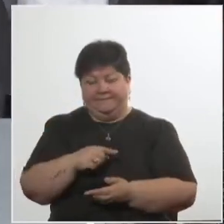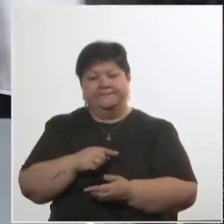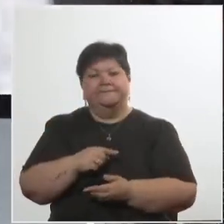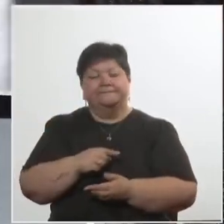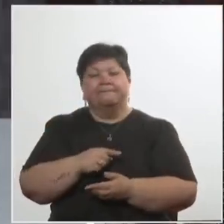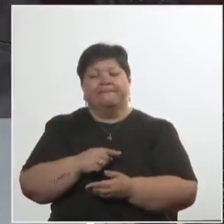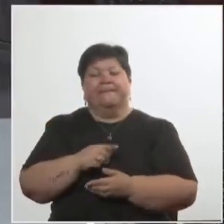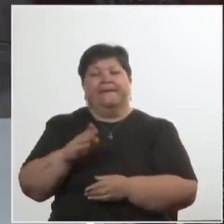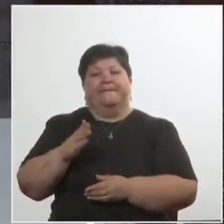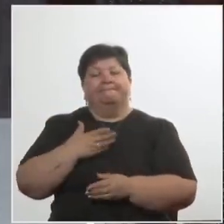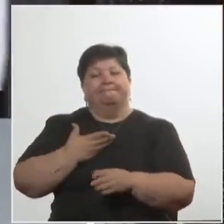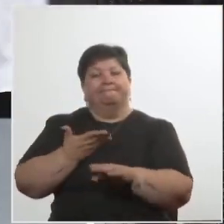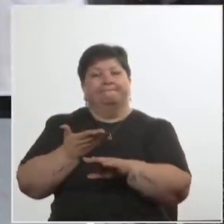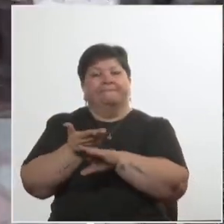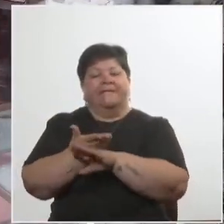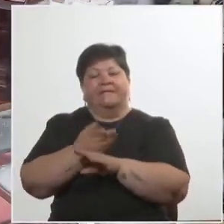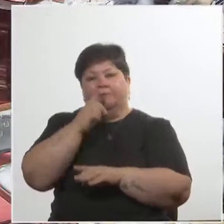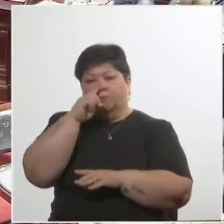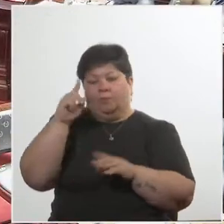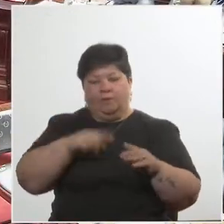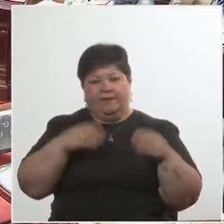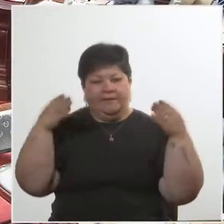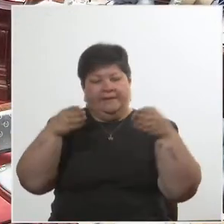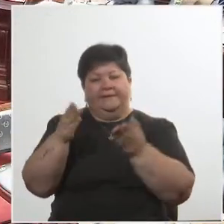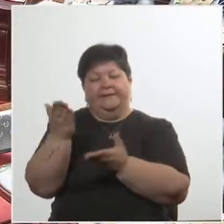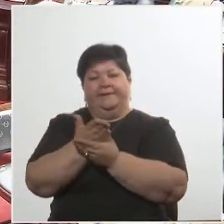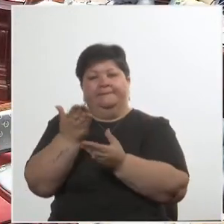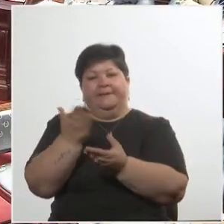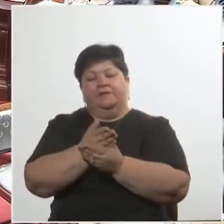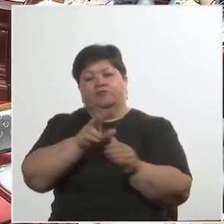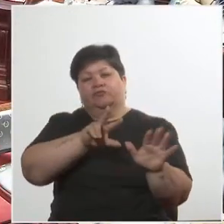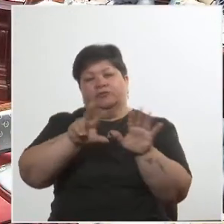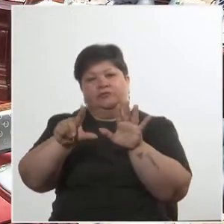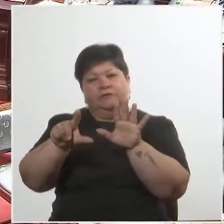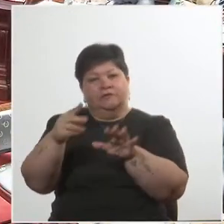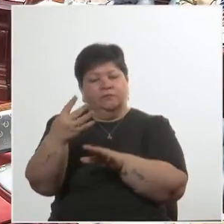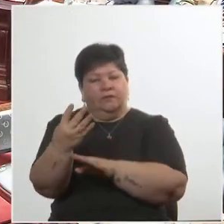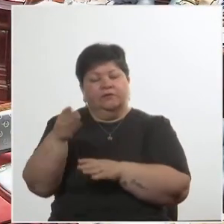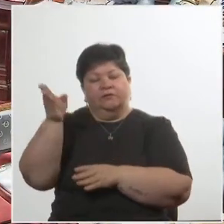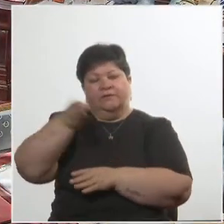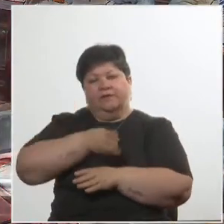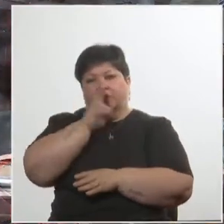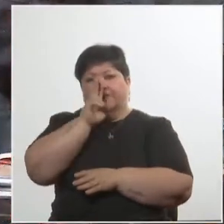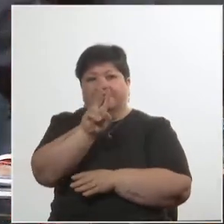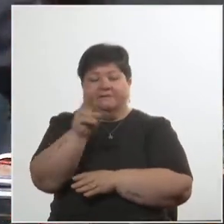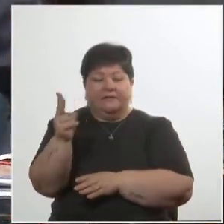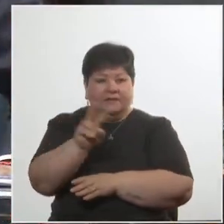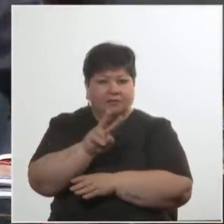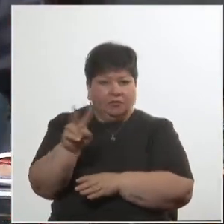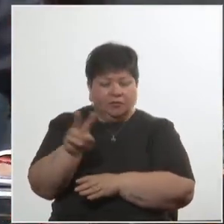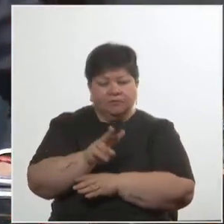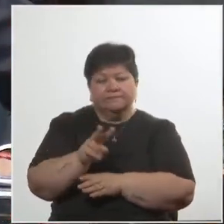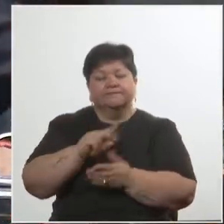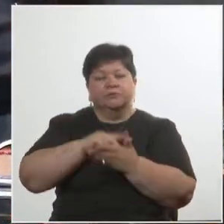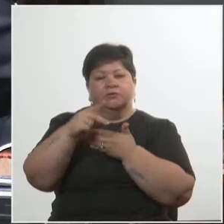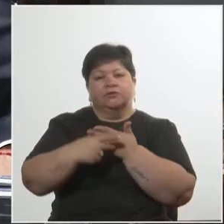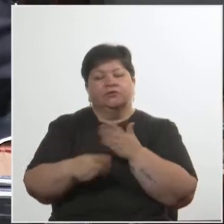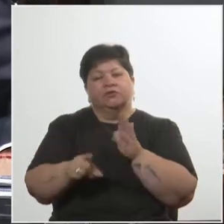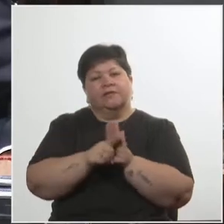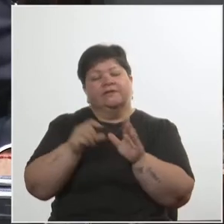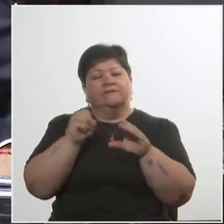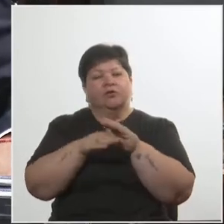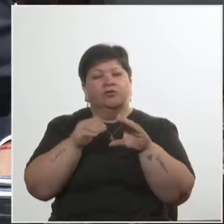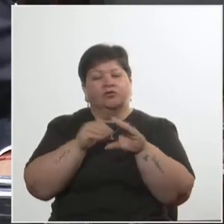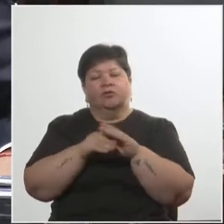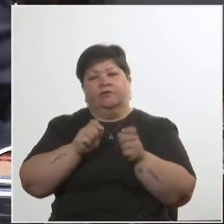presidenta emocionamos para que se trate en forma grave urgente la carpeta número 874/2022 proyecto de ley por el que se crea el fondo